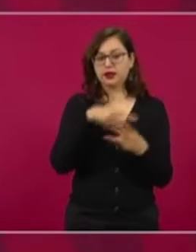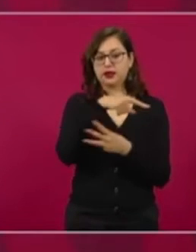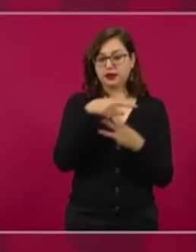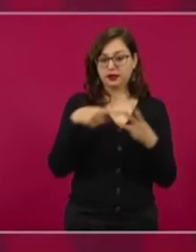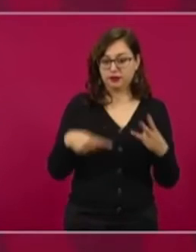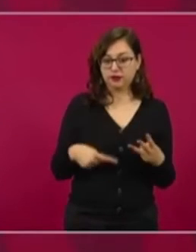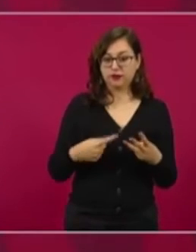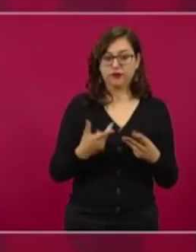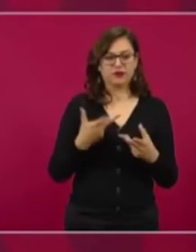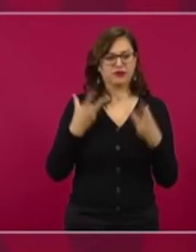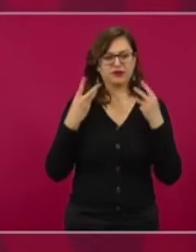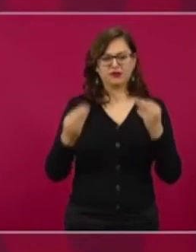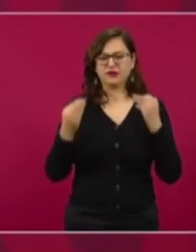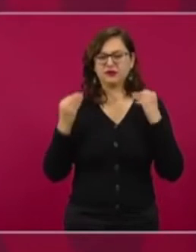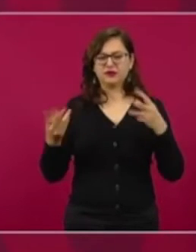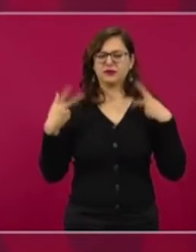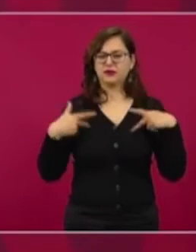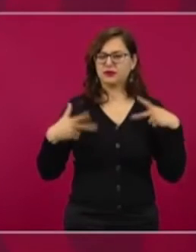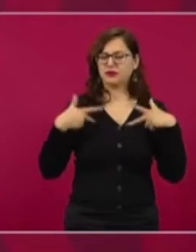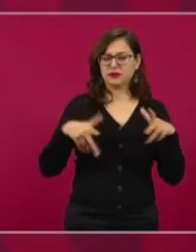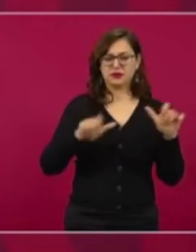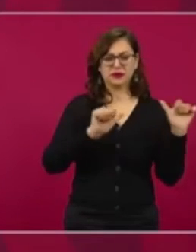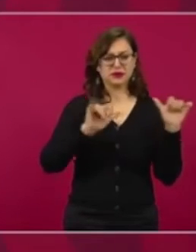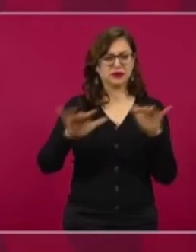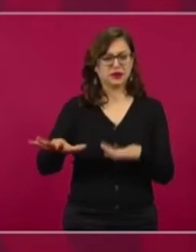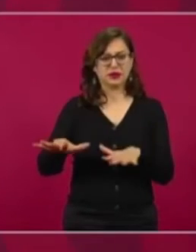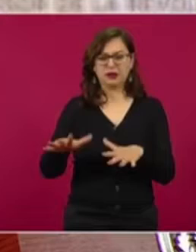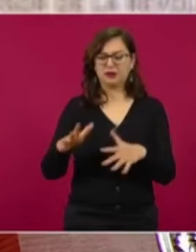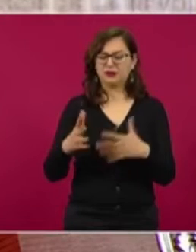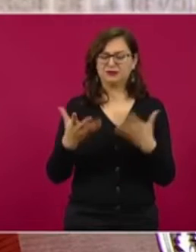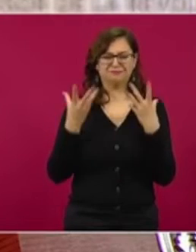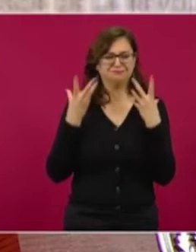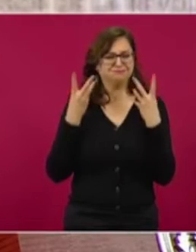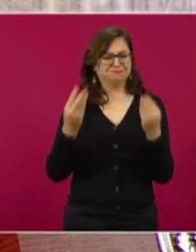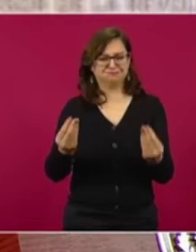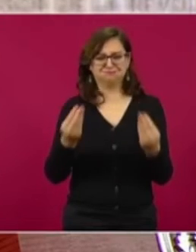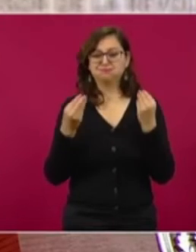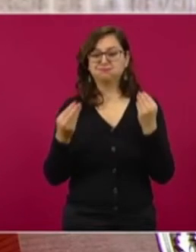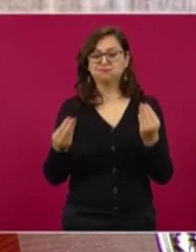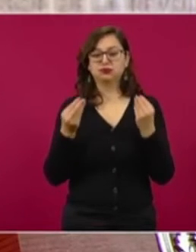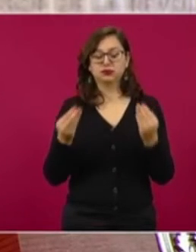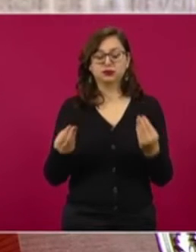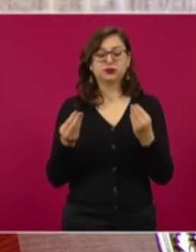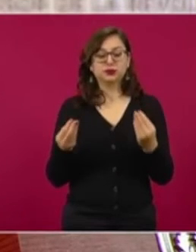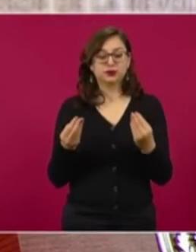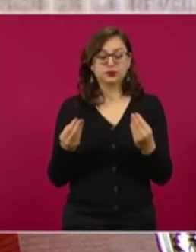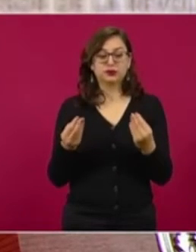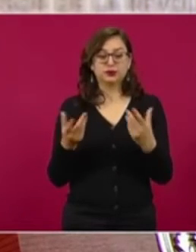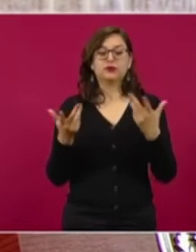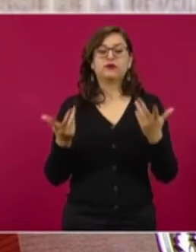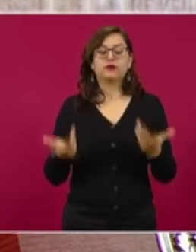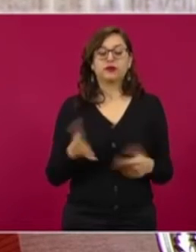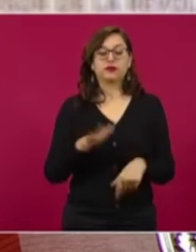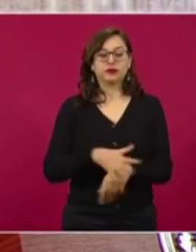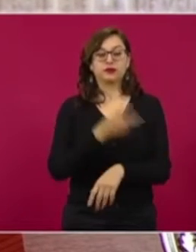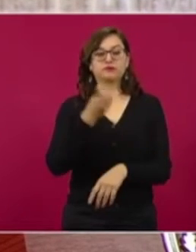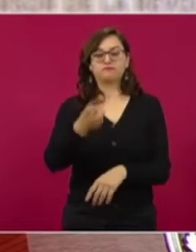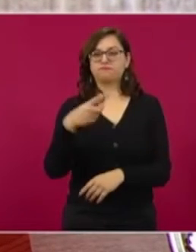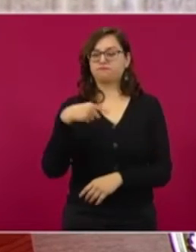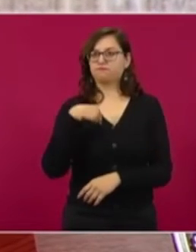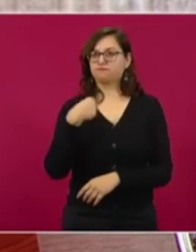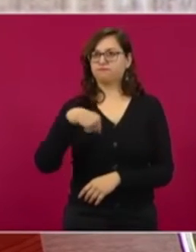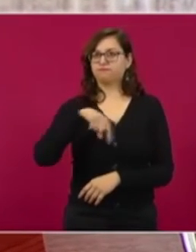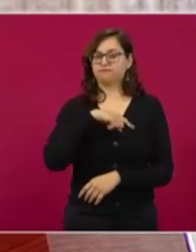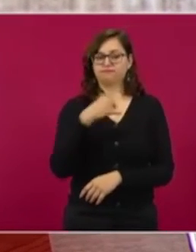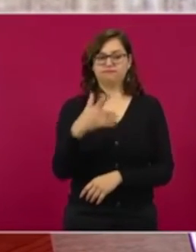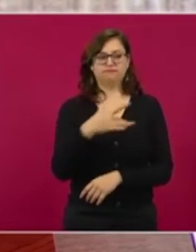Y ya es muchísima la gente que llega. Entonces, tomamos ya la